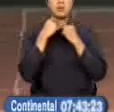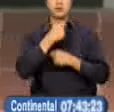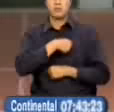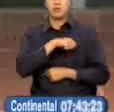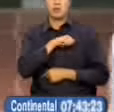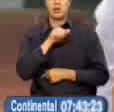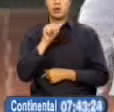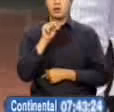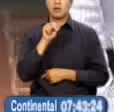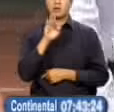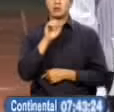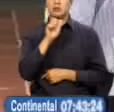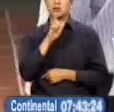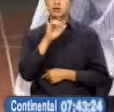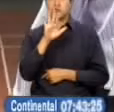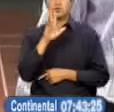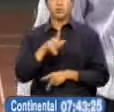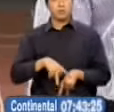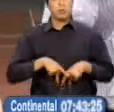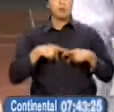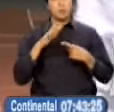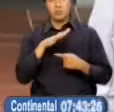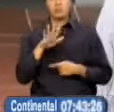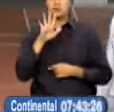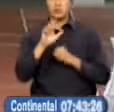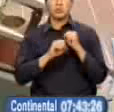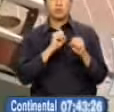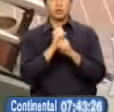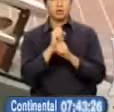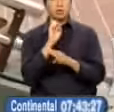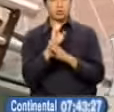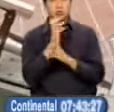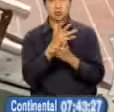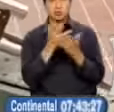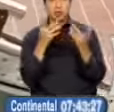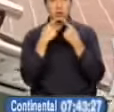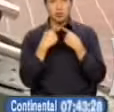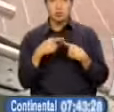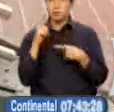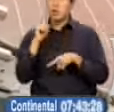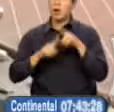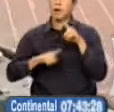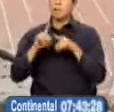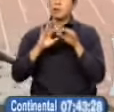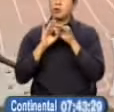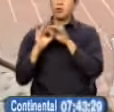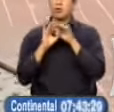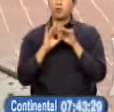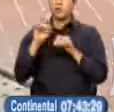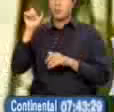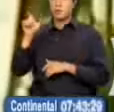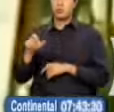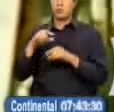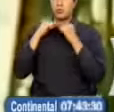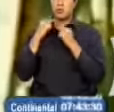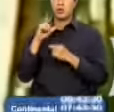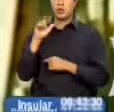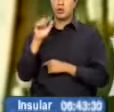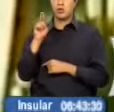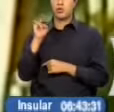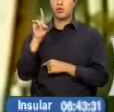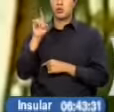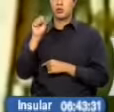anastasio gallegos vive ya casi 50 años en ecuador dice que fue un gran amigo de monseñor leonidas proaño